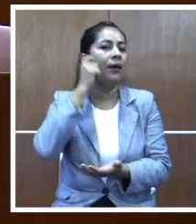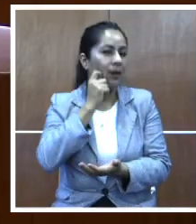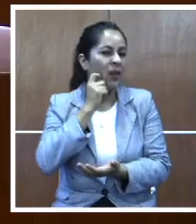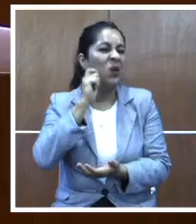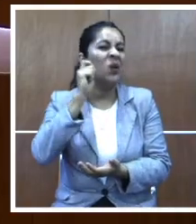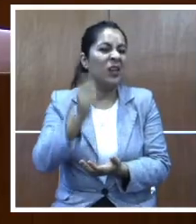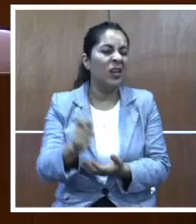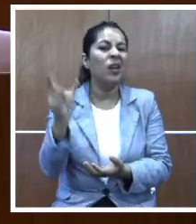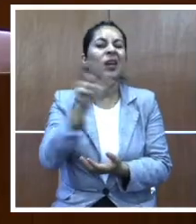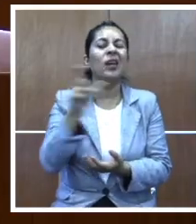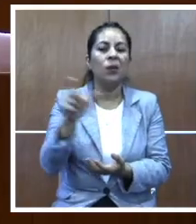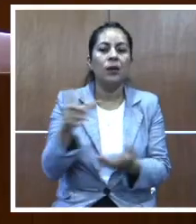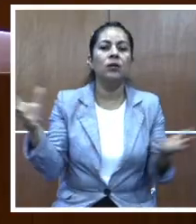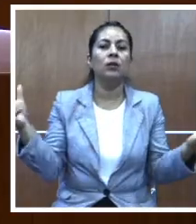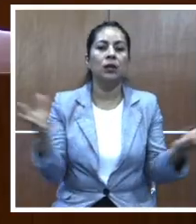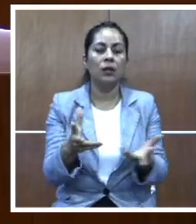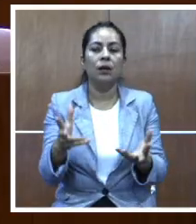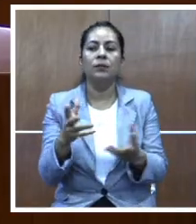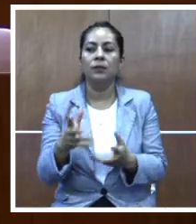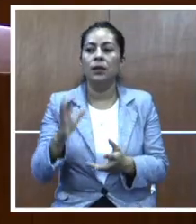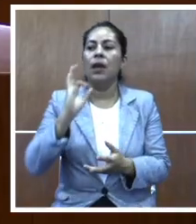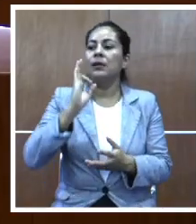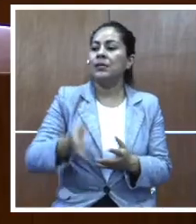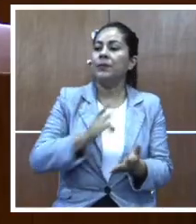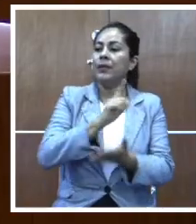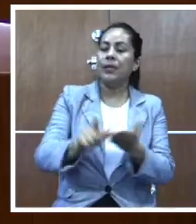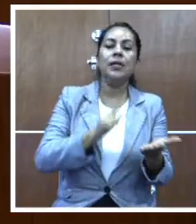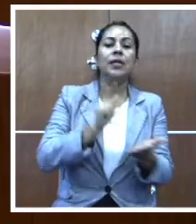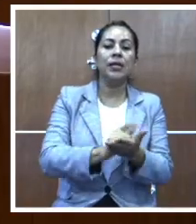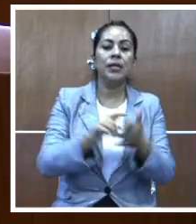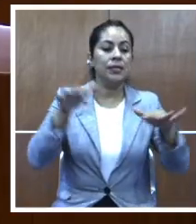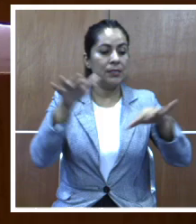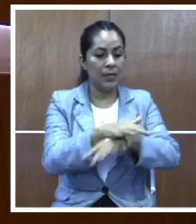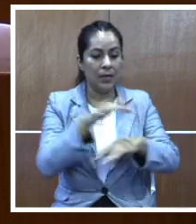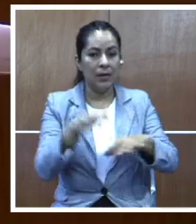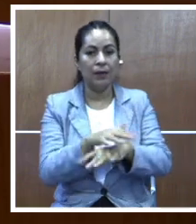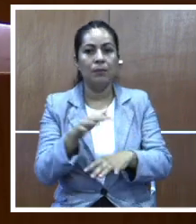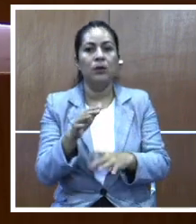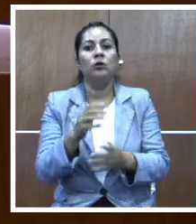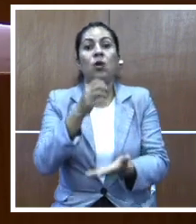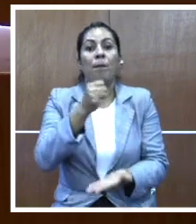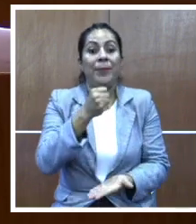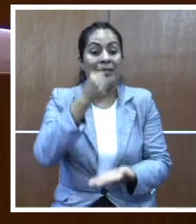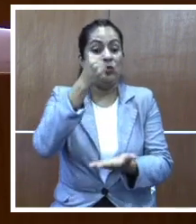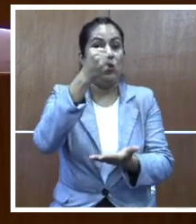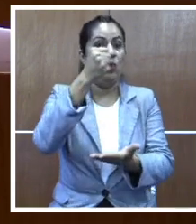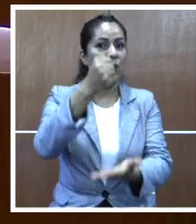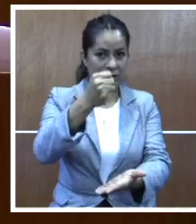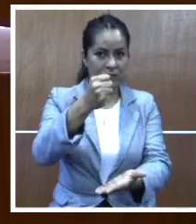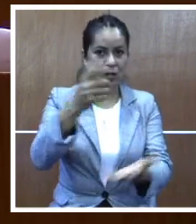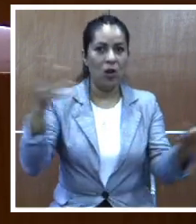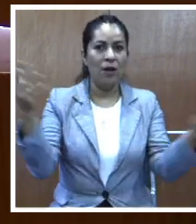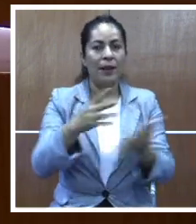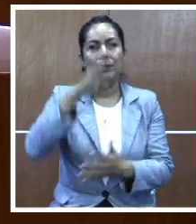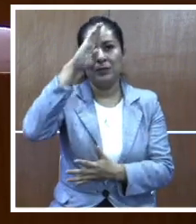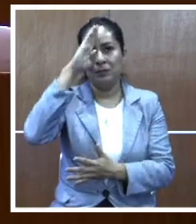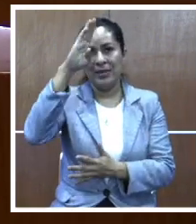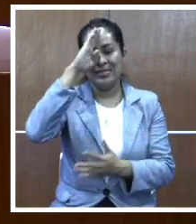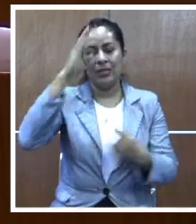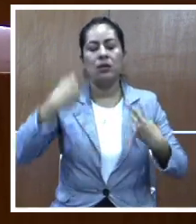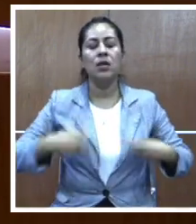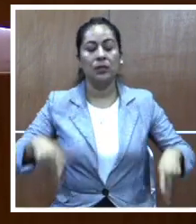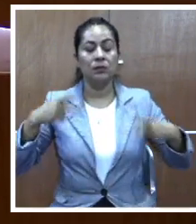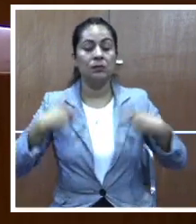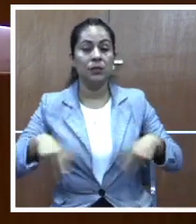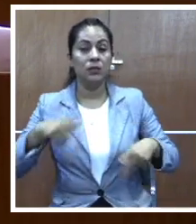Significa que cuando se trate de aprobar leyes, reformas o presupuesto, lo haremos pensando en la gente,